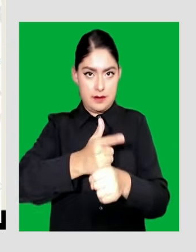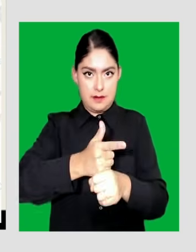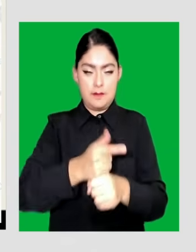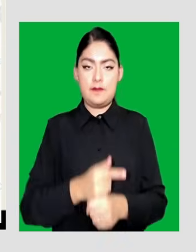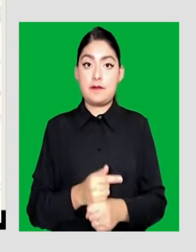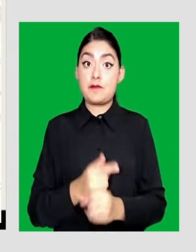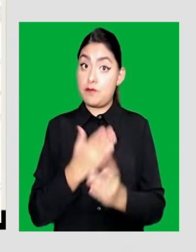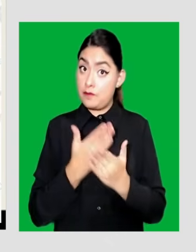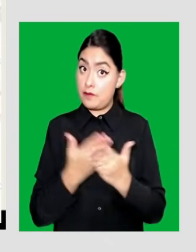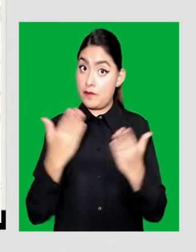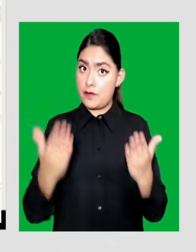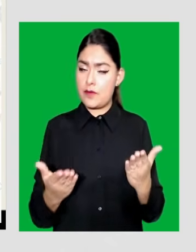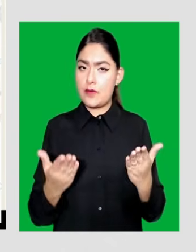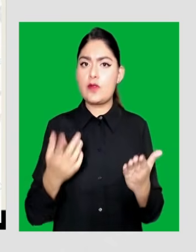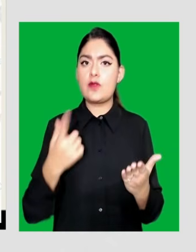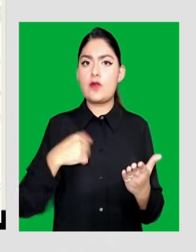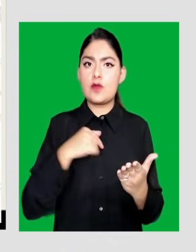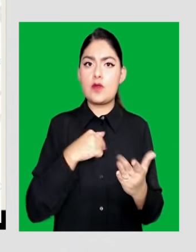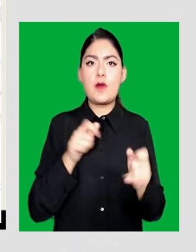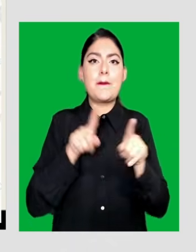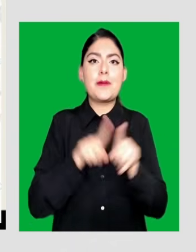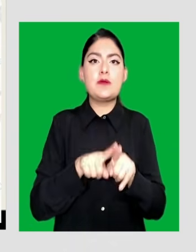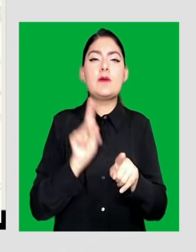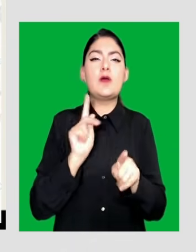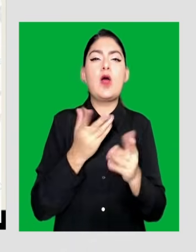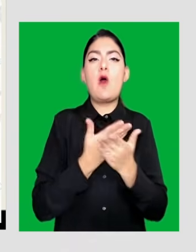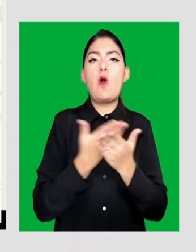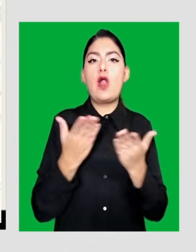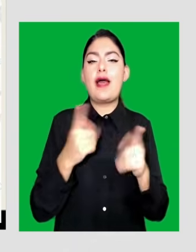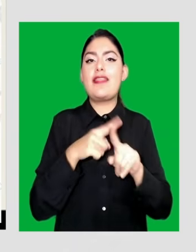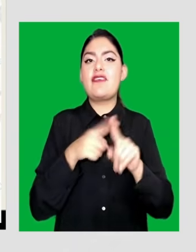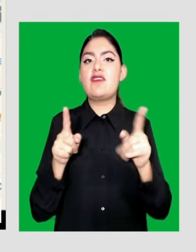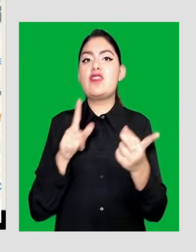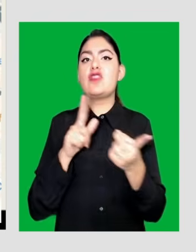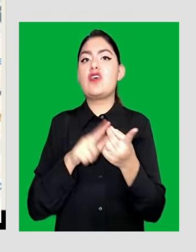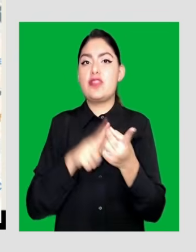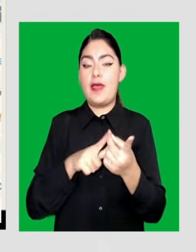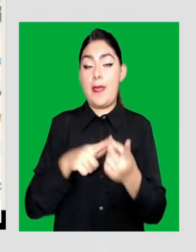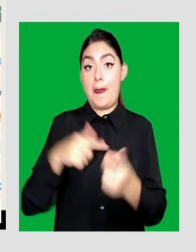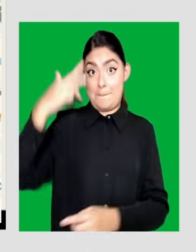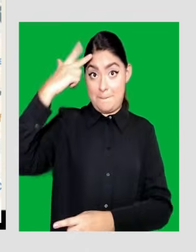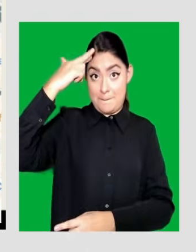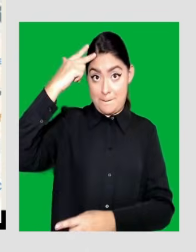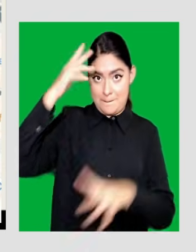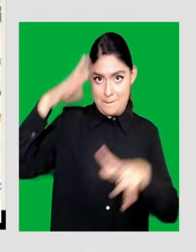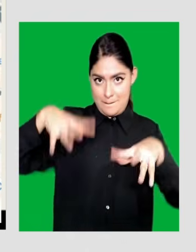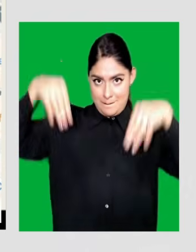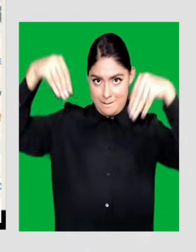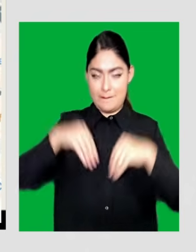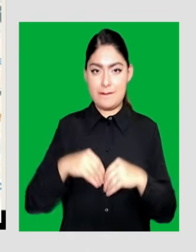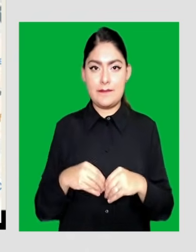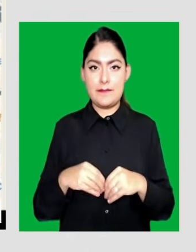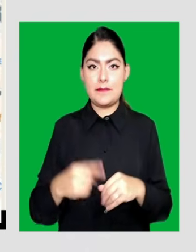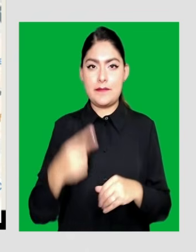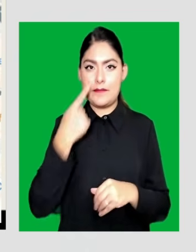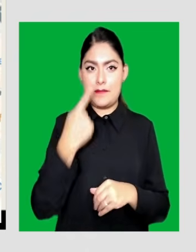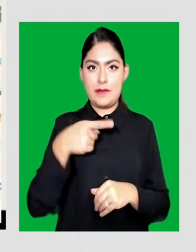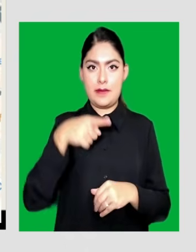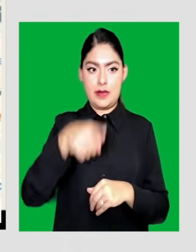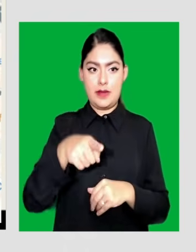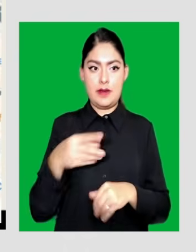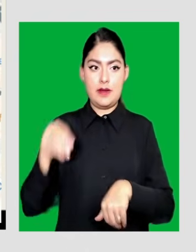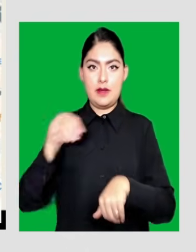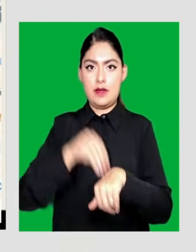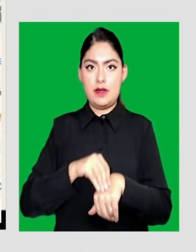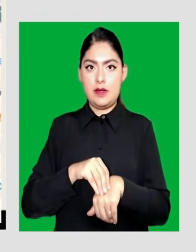Esto que acabamos de hacer es crear una capa con un punto que tiene las coordenadas que señalan dónde se encuentra